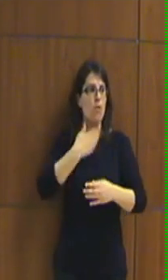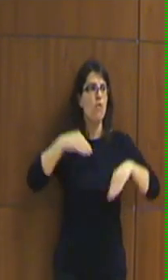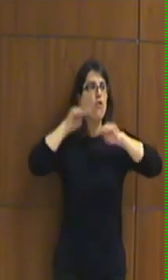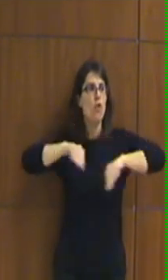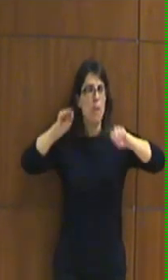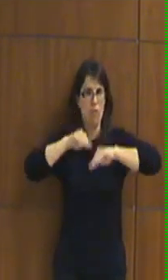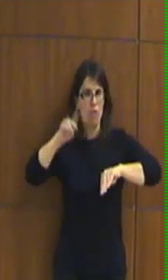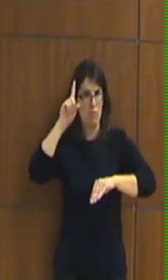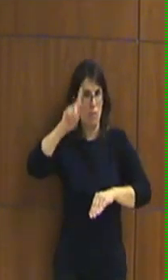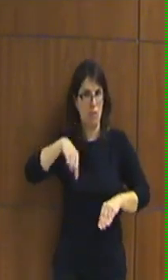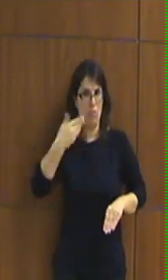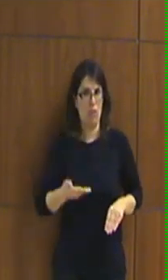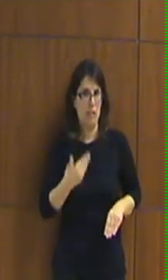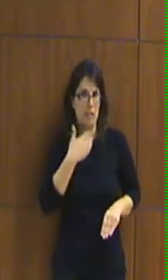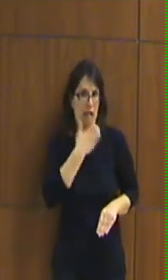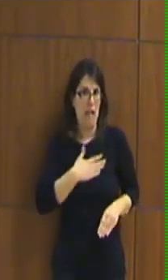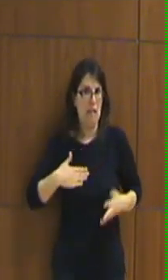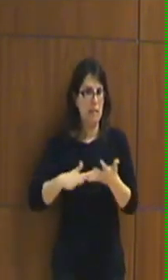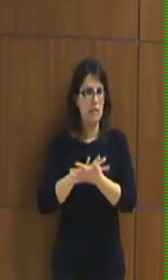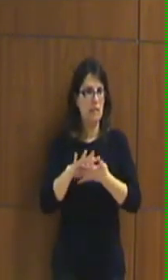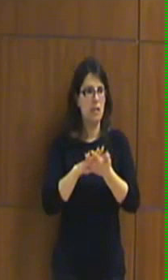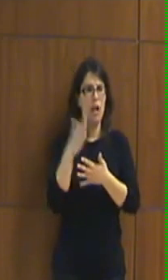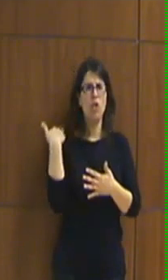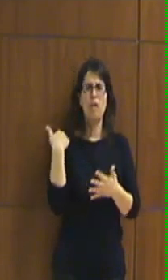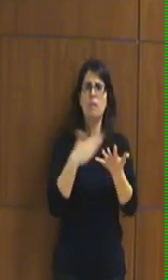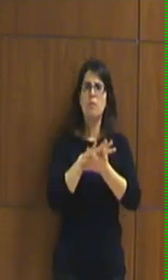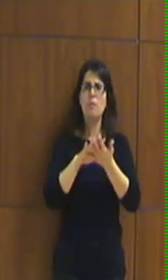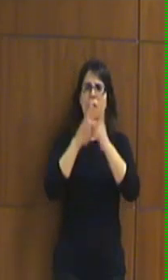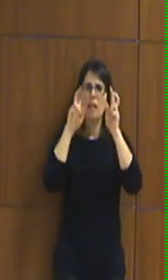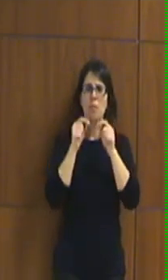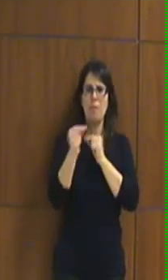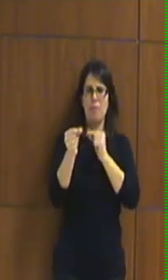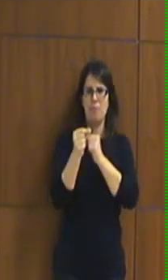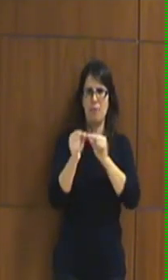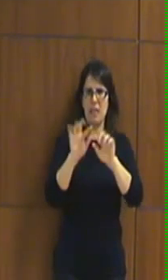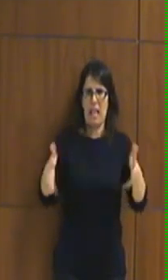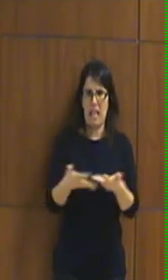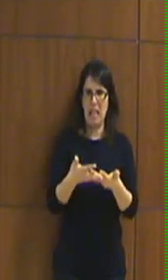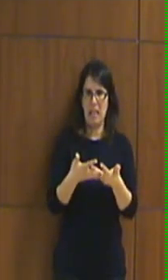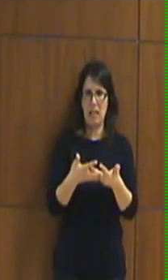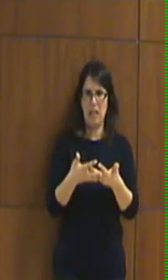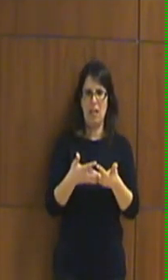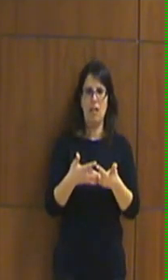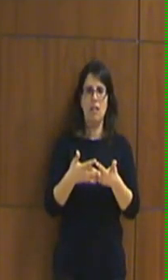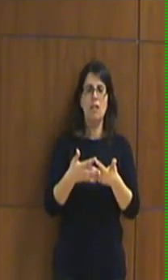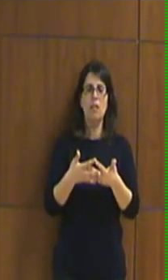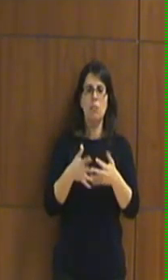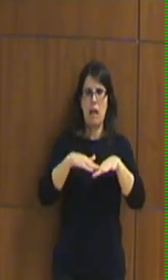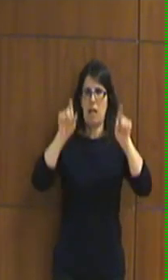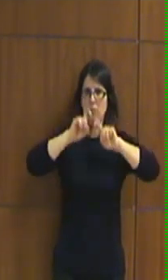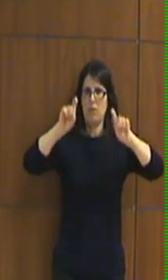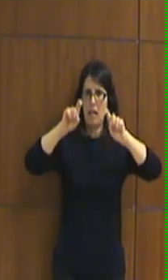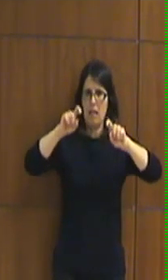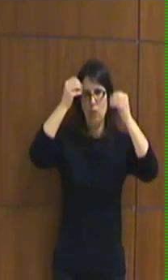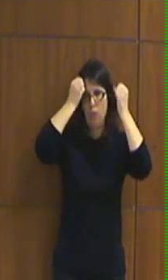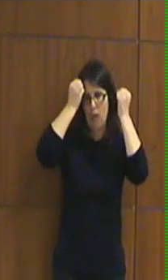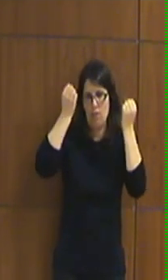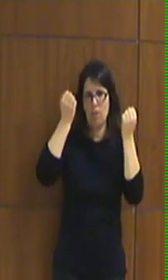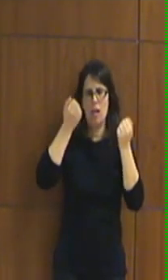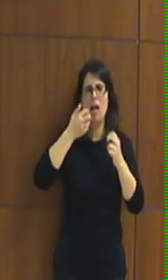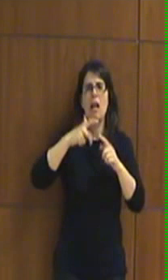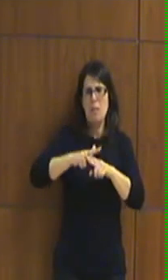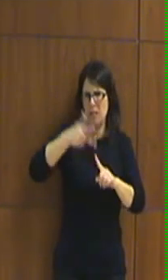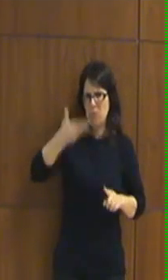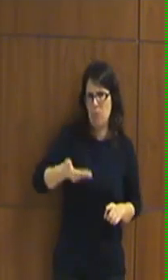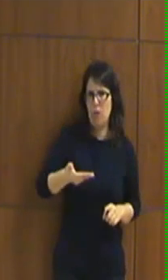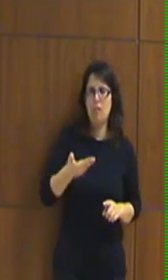importante. El otro día comentaban unas herramientas de e-learning muy interesantes, absolutamente accesibles. No voy a decir el pecador, pero voy a